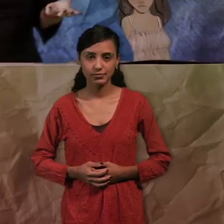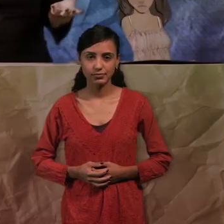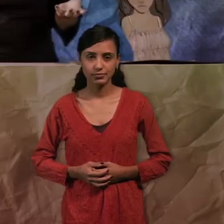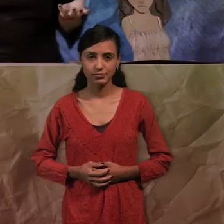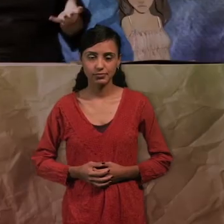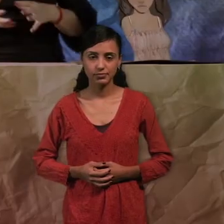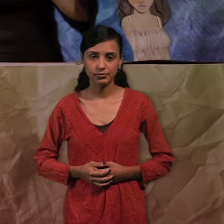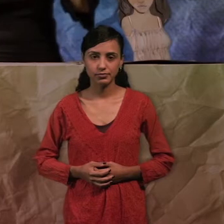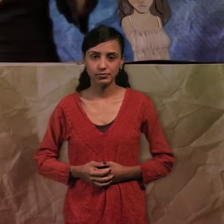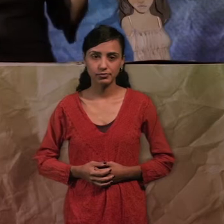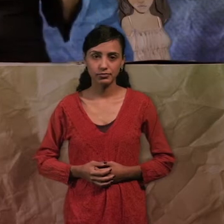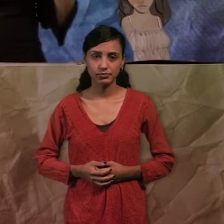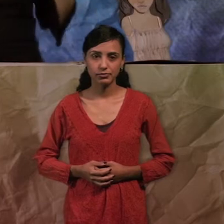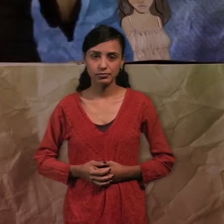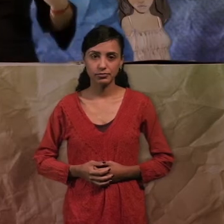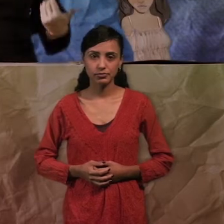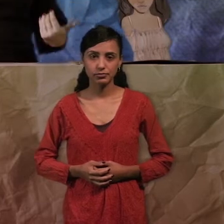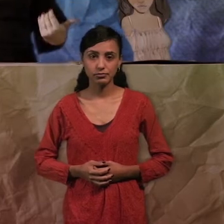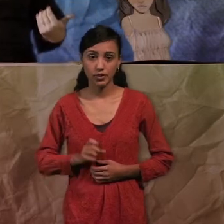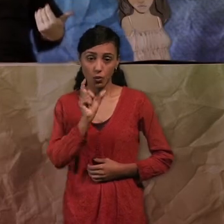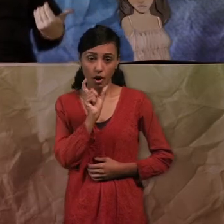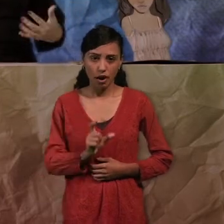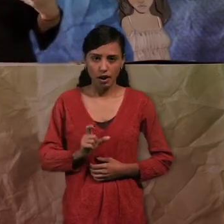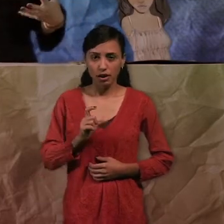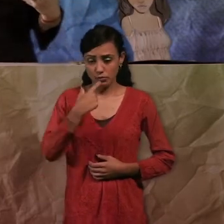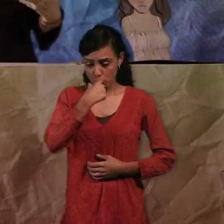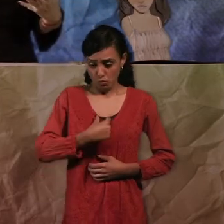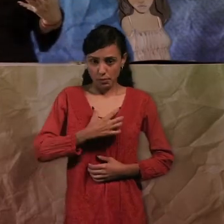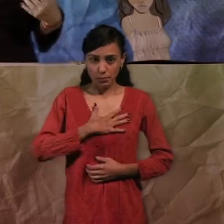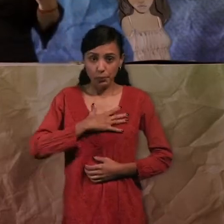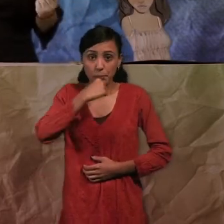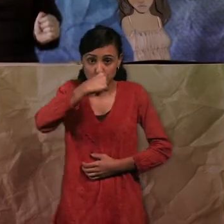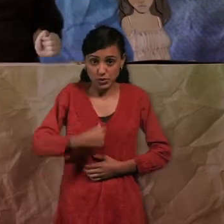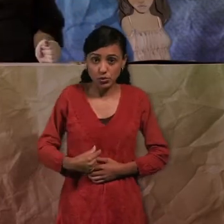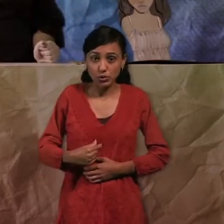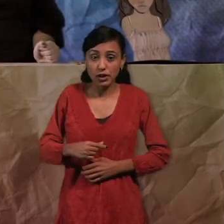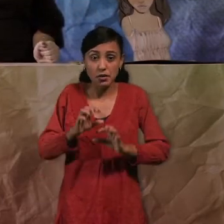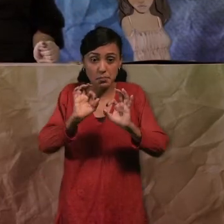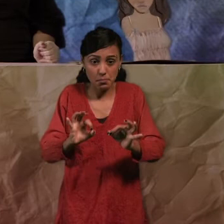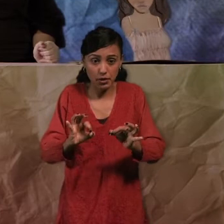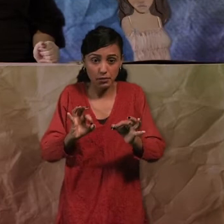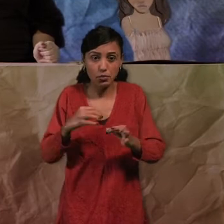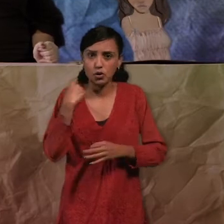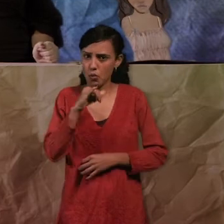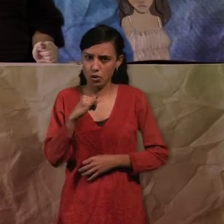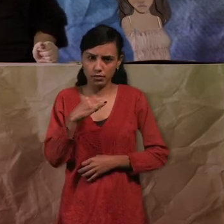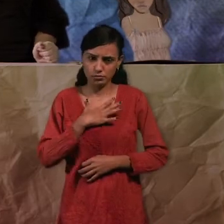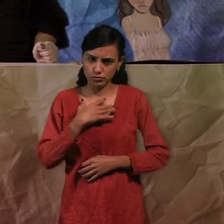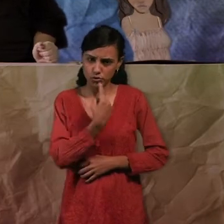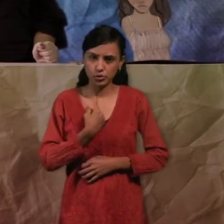En el caso de que sean marionetas que imiten un cuerpo humano, que tengan las articulaciones donde mismo la tenemos nosotros. Por